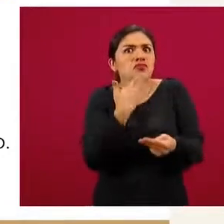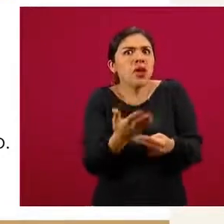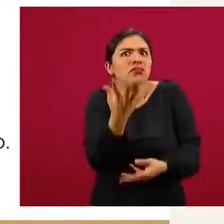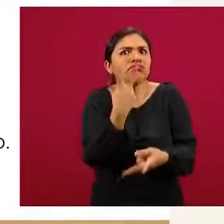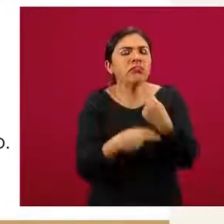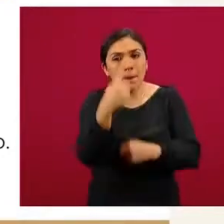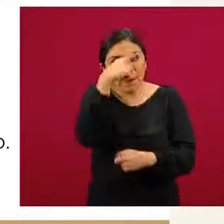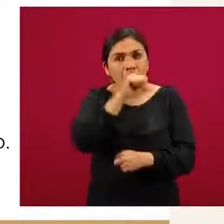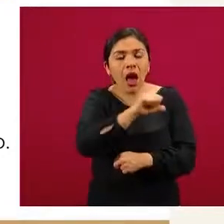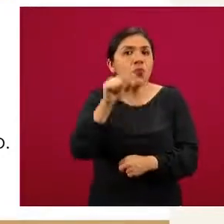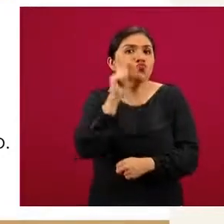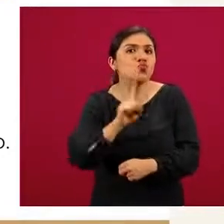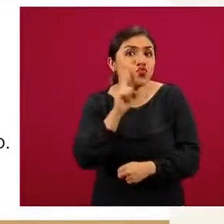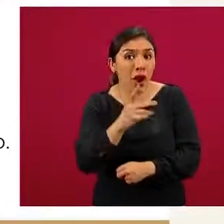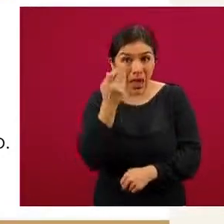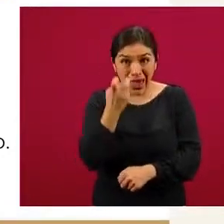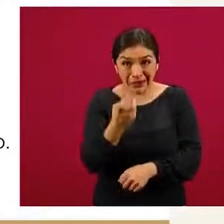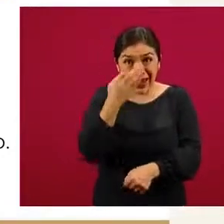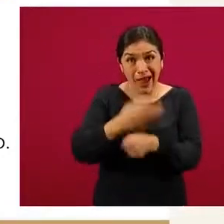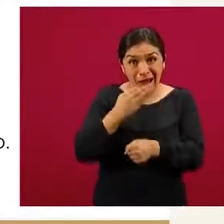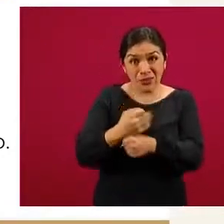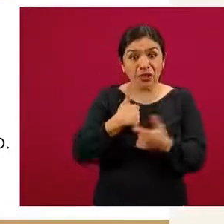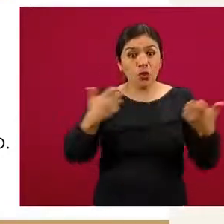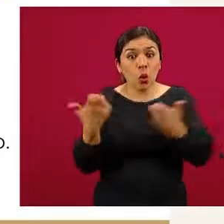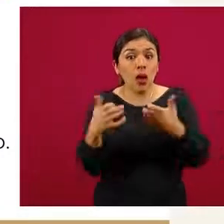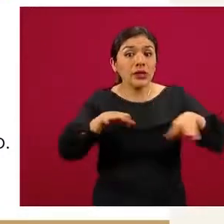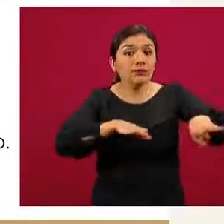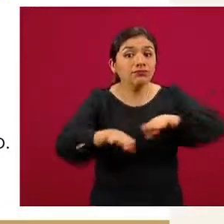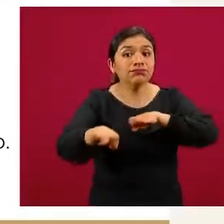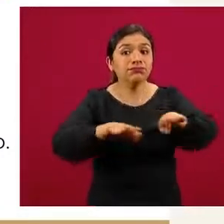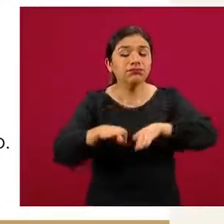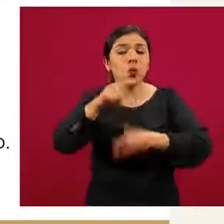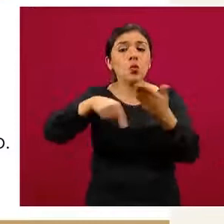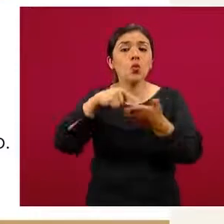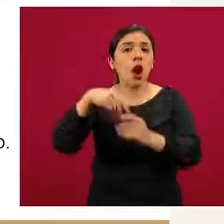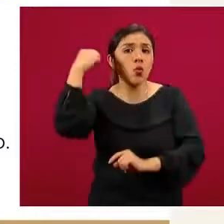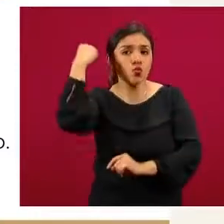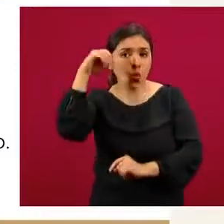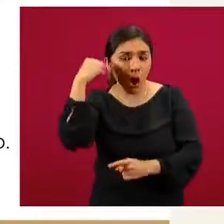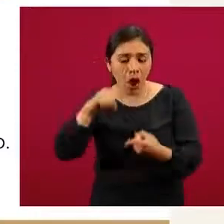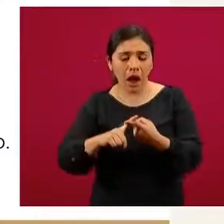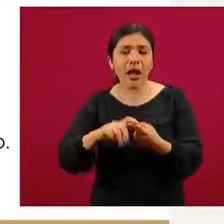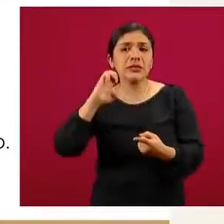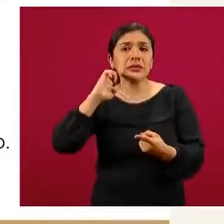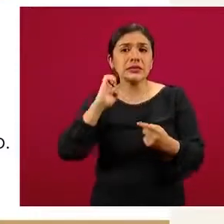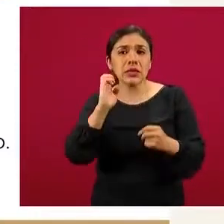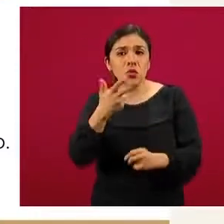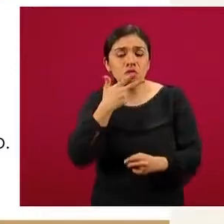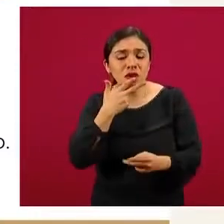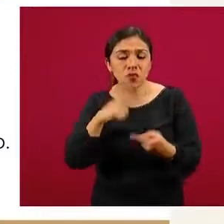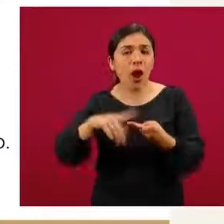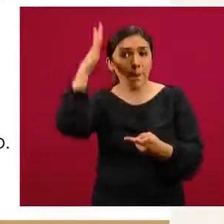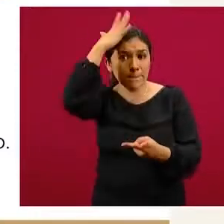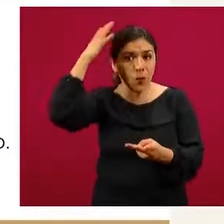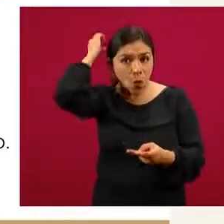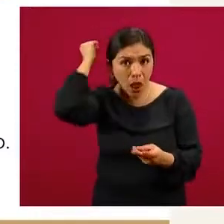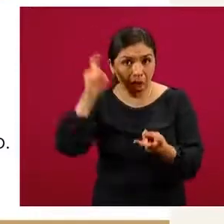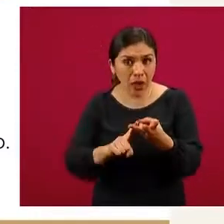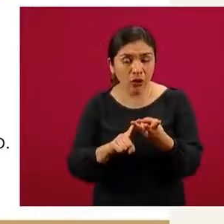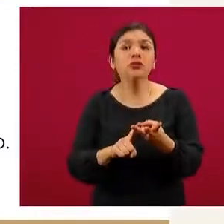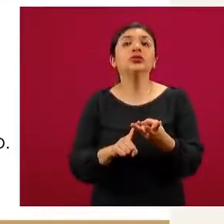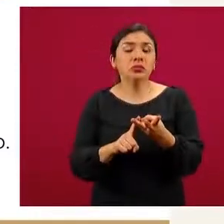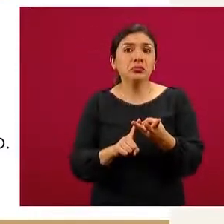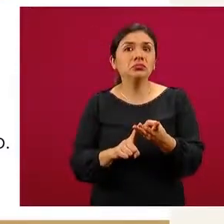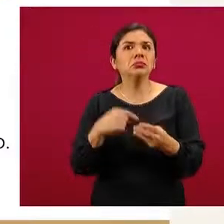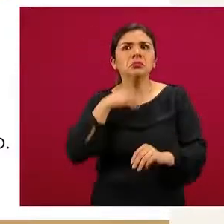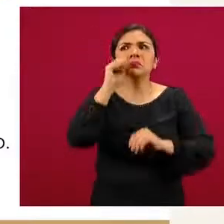para las mujeres. En este momento estamos trabajando en Oaxaca, en Chihuahua y en Morelos, y nos